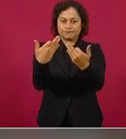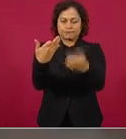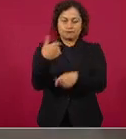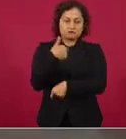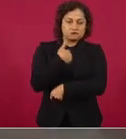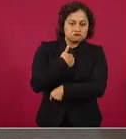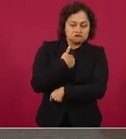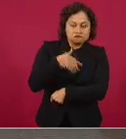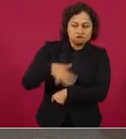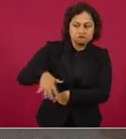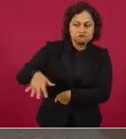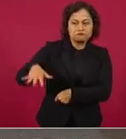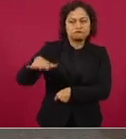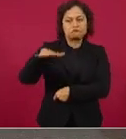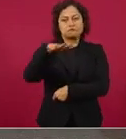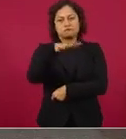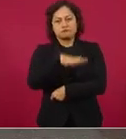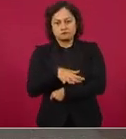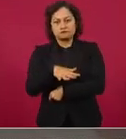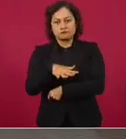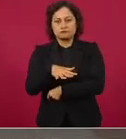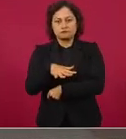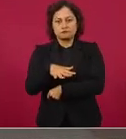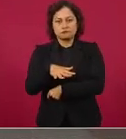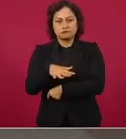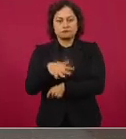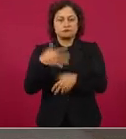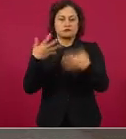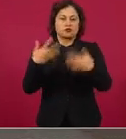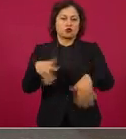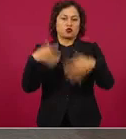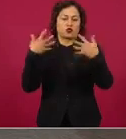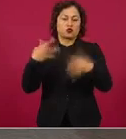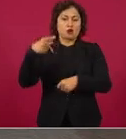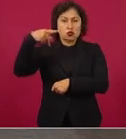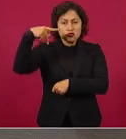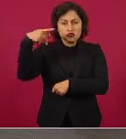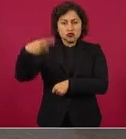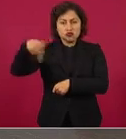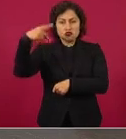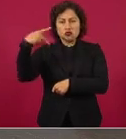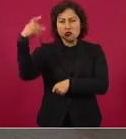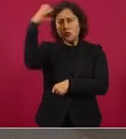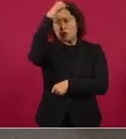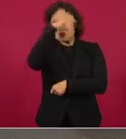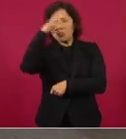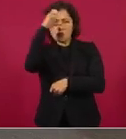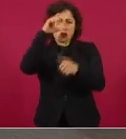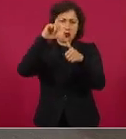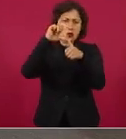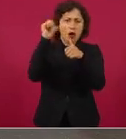todo lo que son las representaciones artísticas,